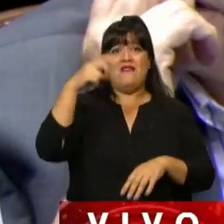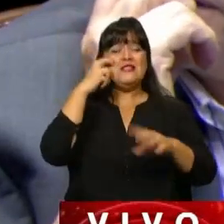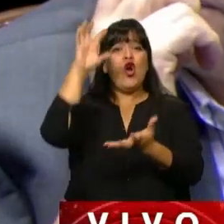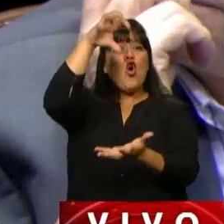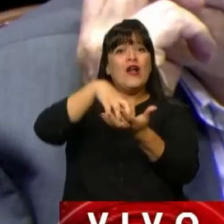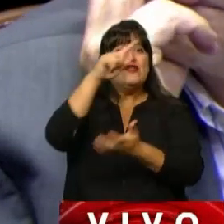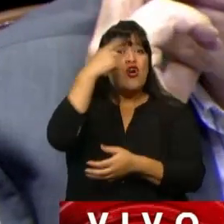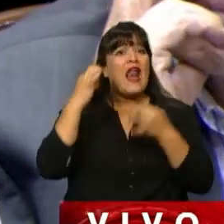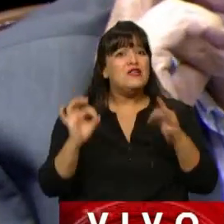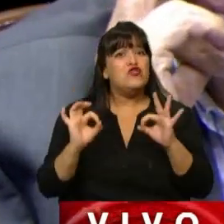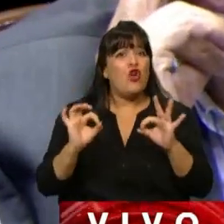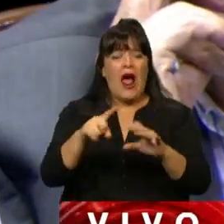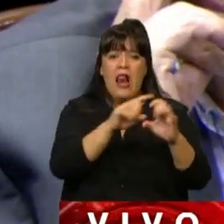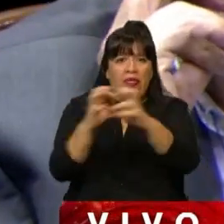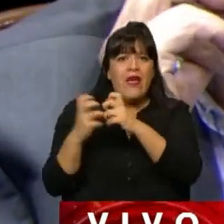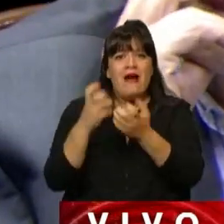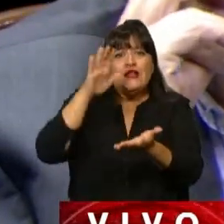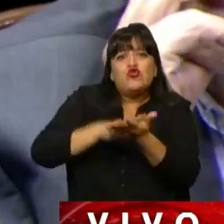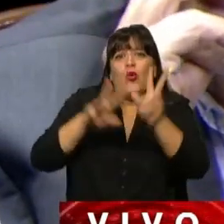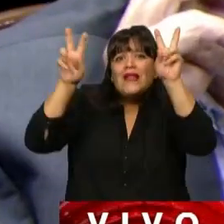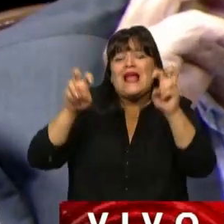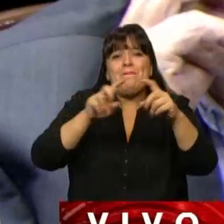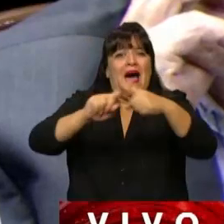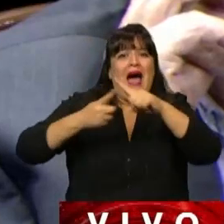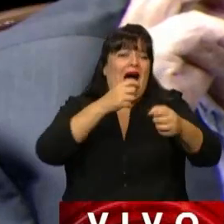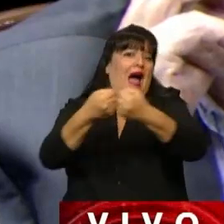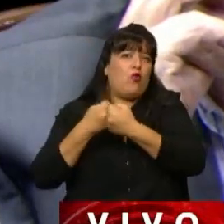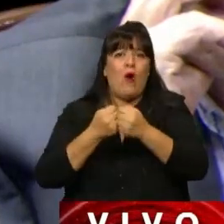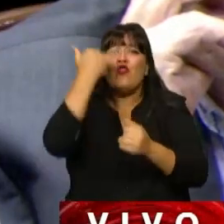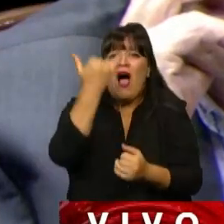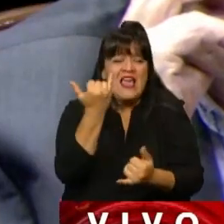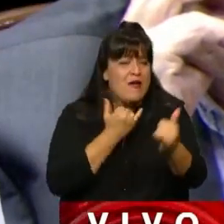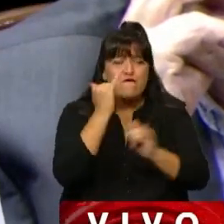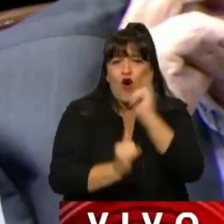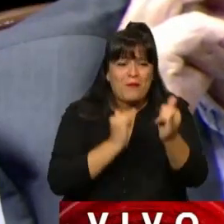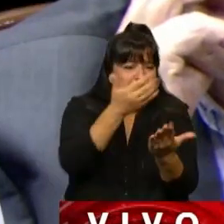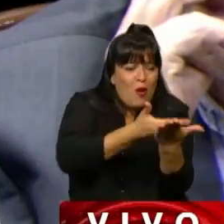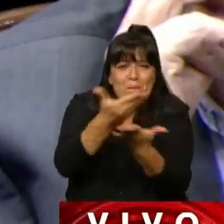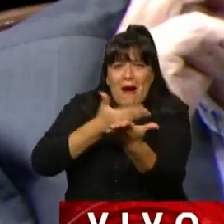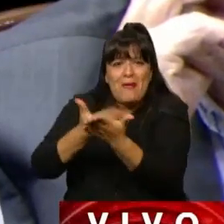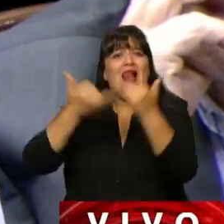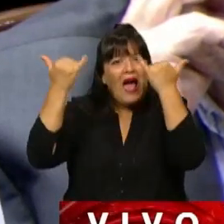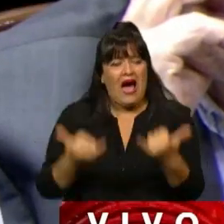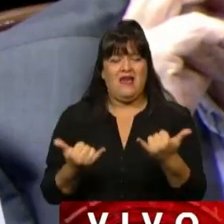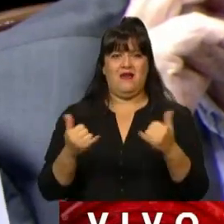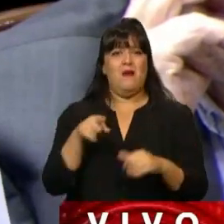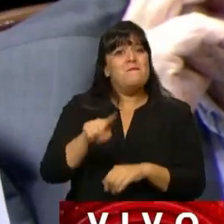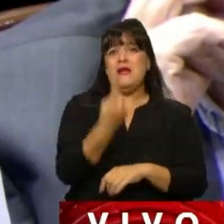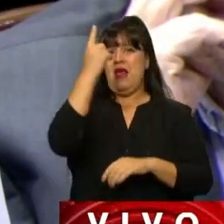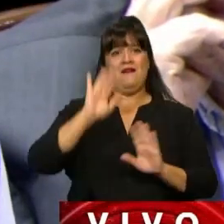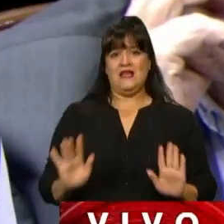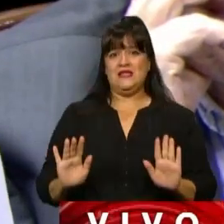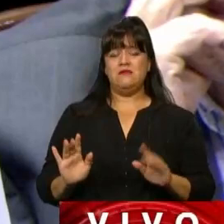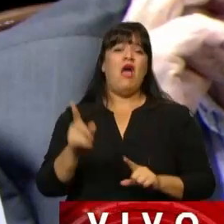Congreso Nacional discute este acuerdo con toda la información disponible para todos los argentinos.